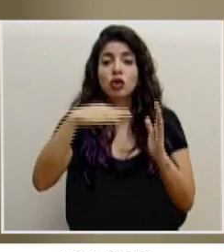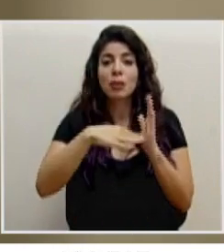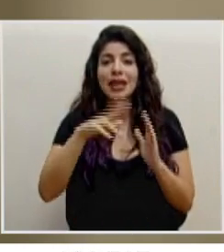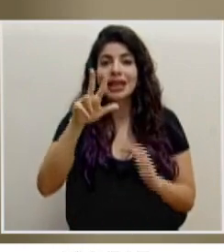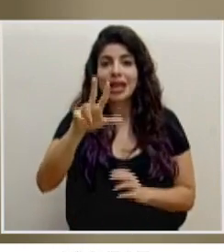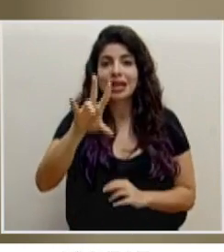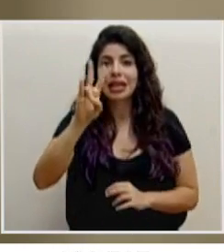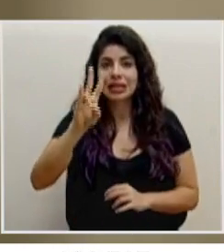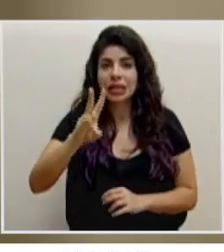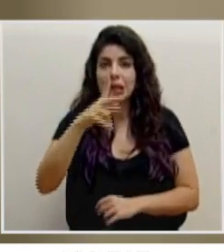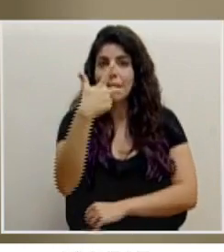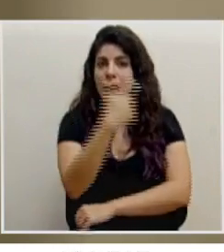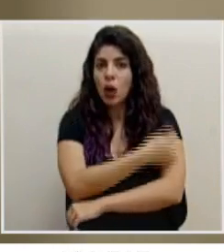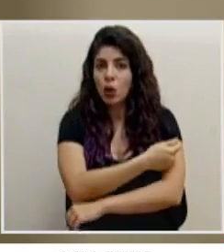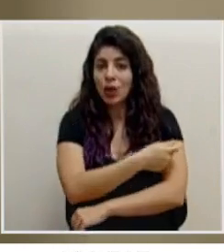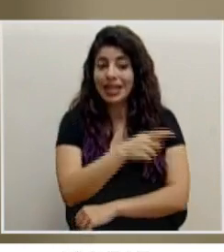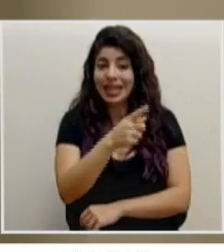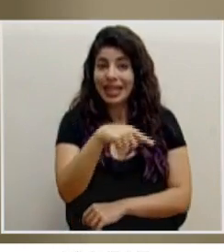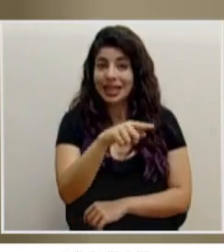348.037 dosis, de estas